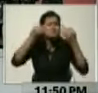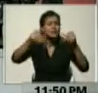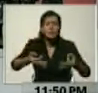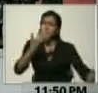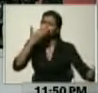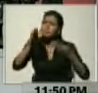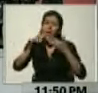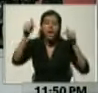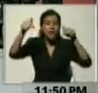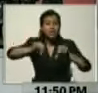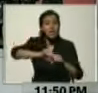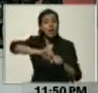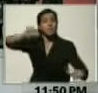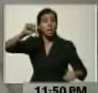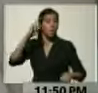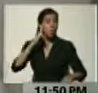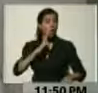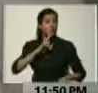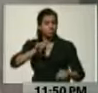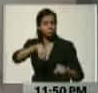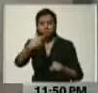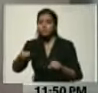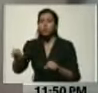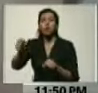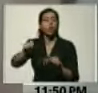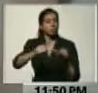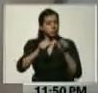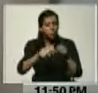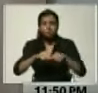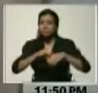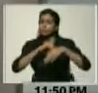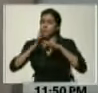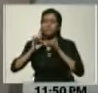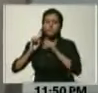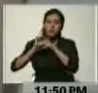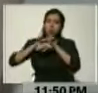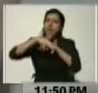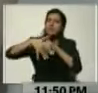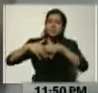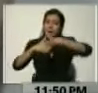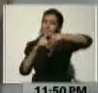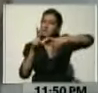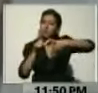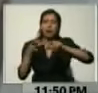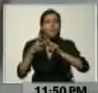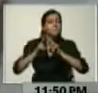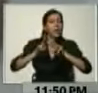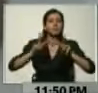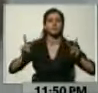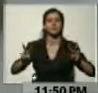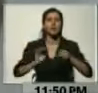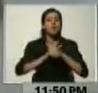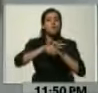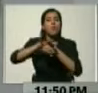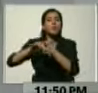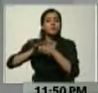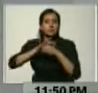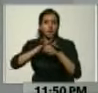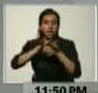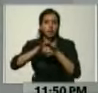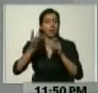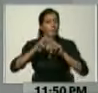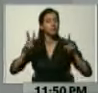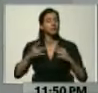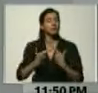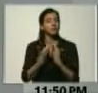la espada de Bolívar seguirá caminando por América Latina, en paz, en libertad, en